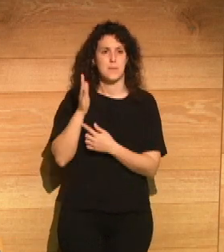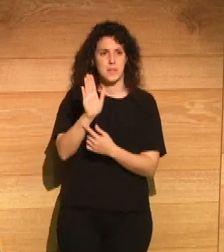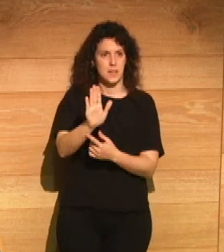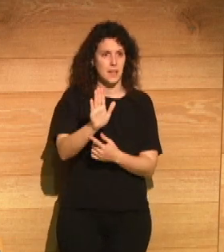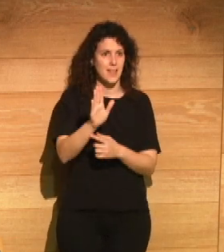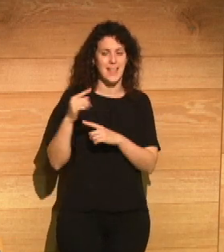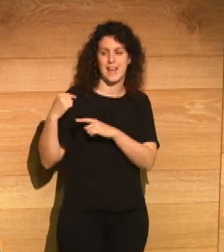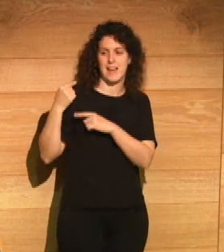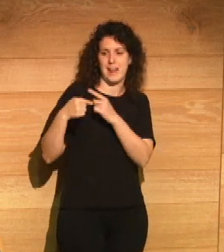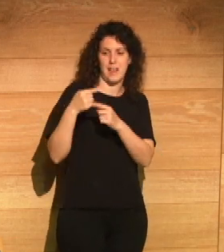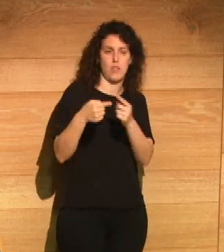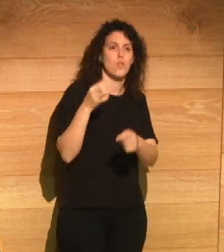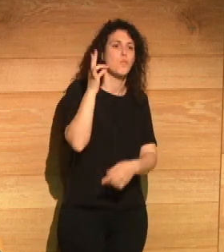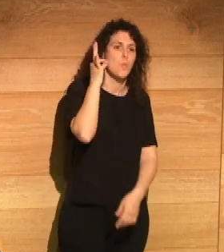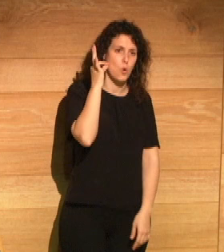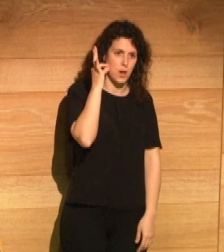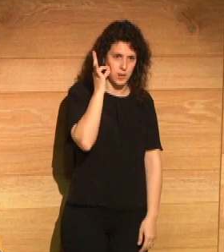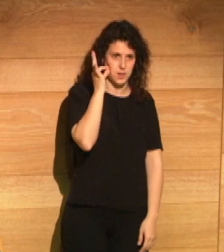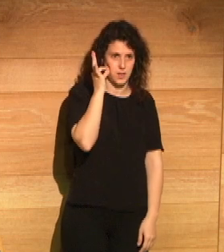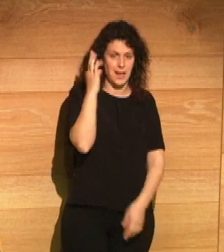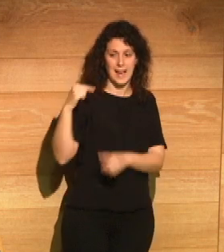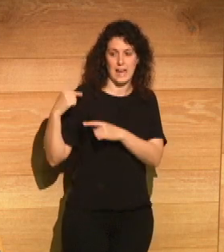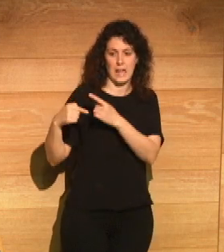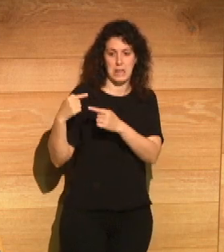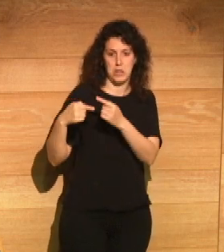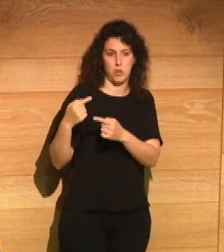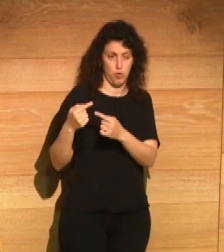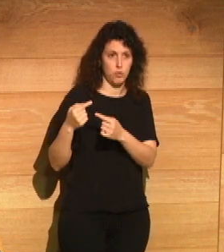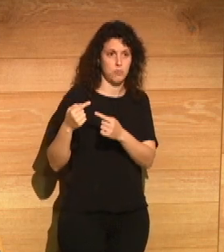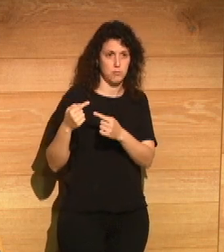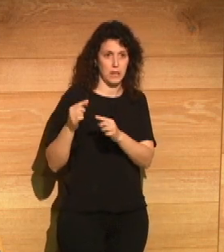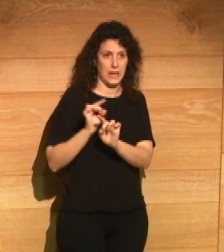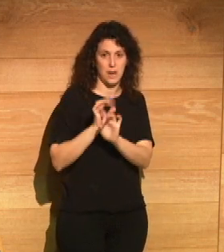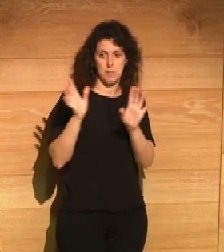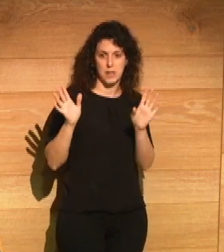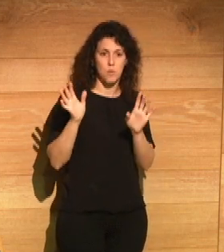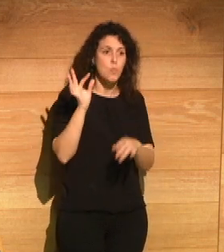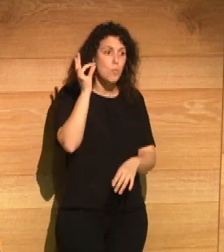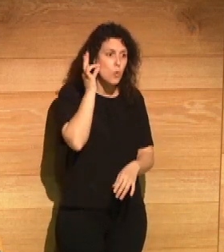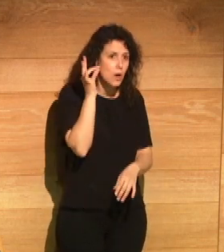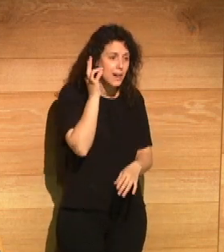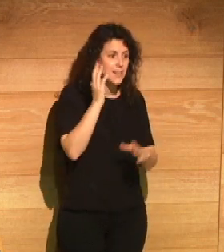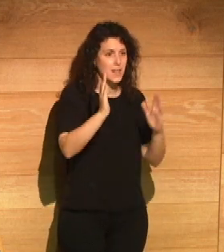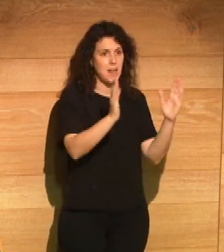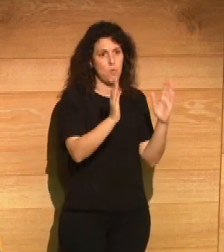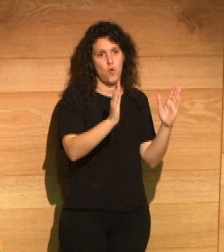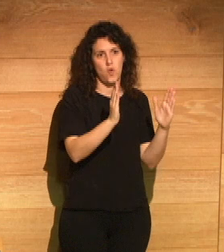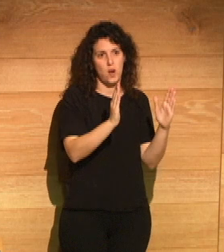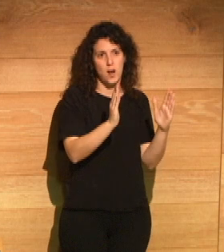una generación de mujeres, ¿no? Una generación que por supuesto es una generación de mujeres particular de esos años en